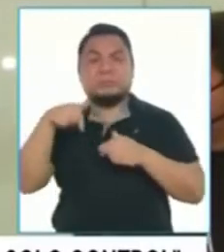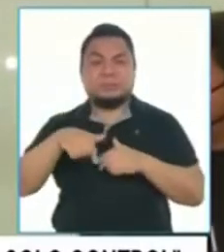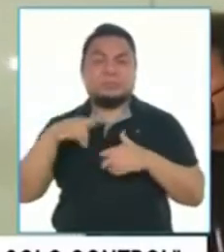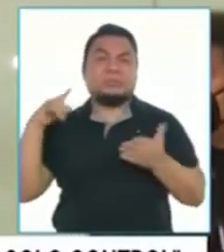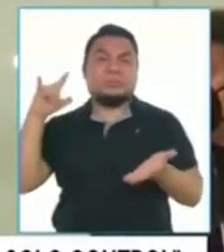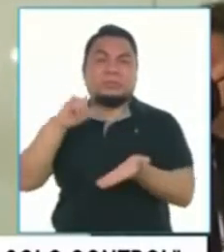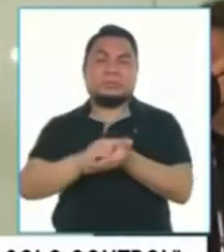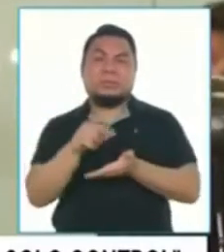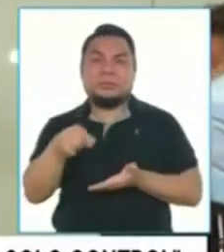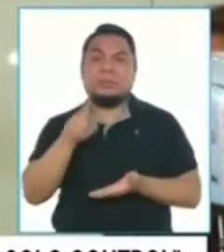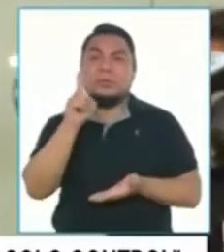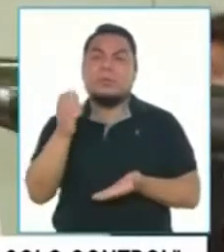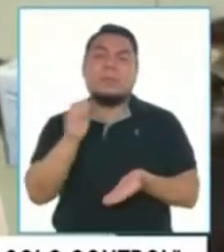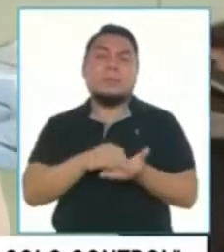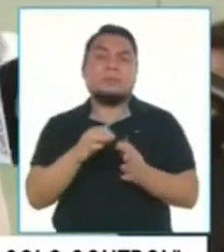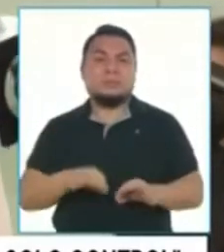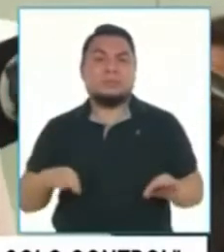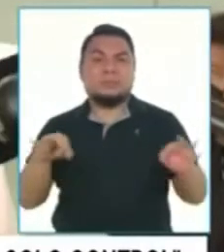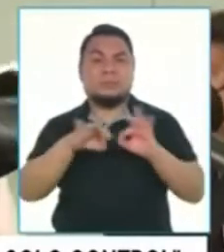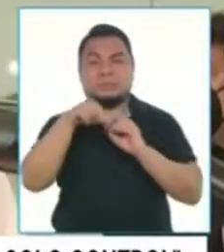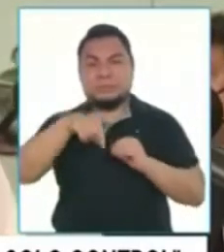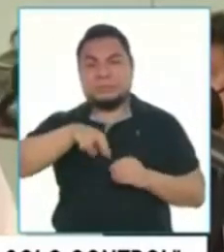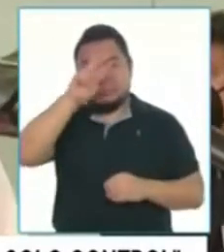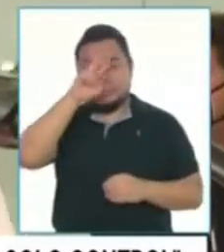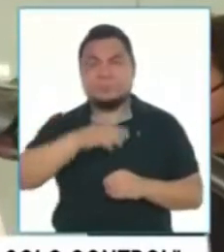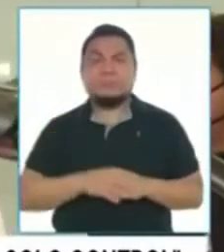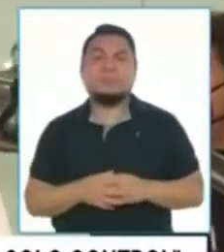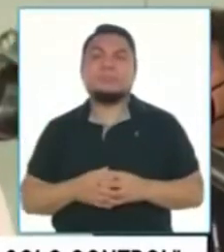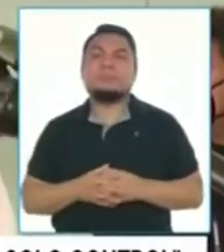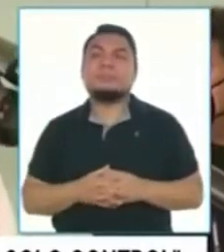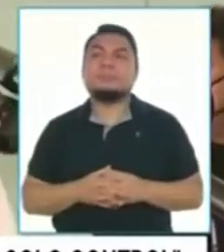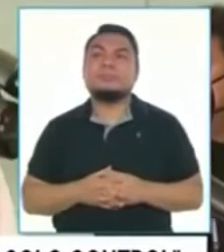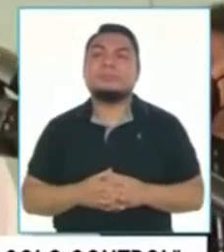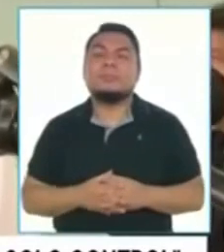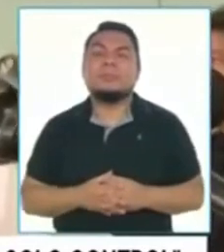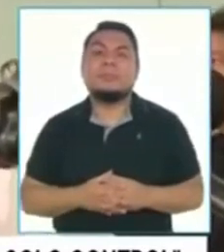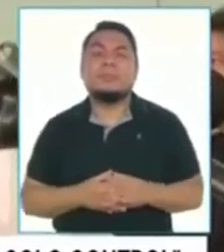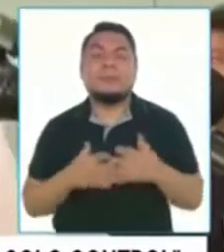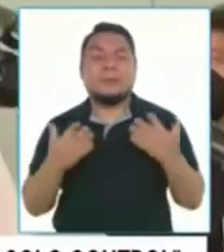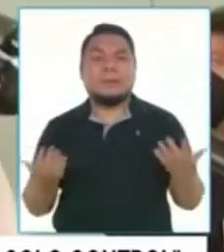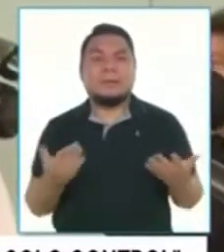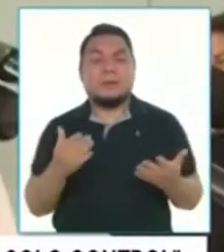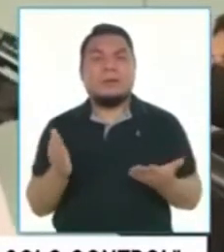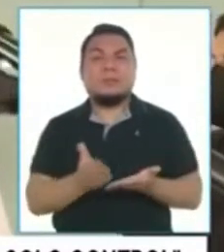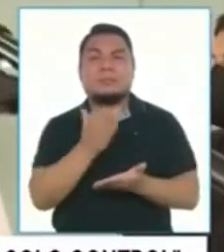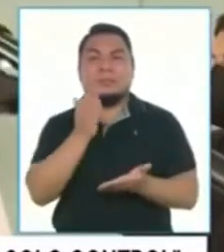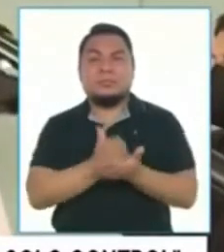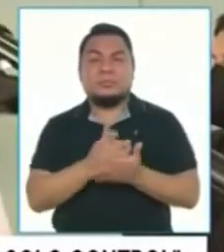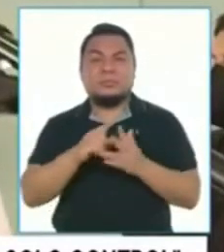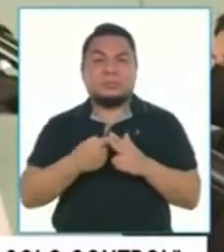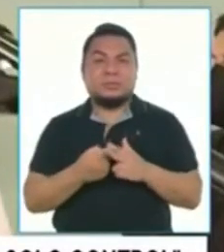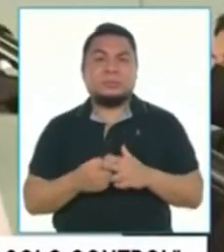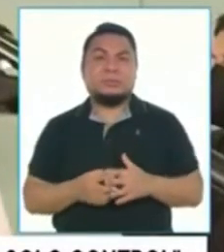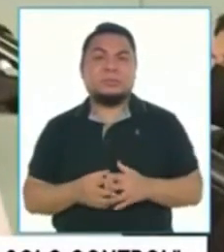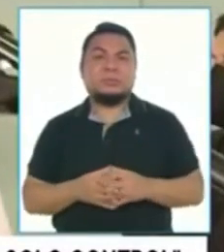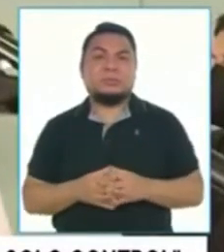el aeropuerto Jorge Chávez, uno de los más importantes de Sudamérica. El problema que tenemos y que tuvimos desde el principio como país...